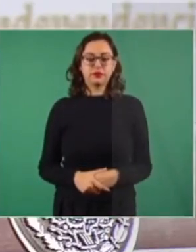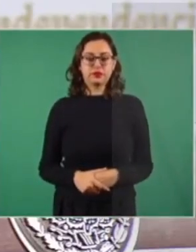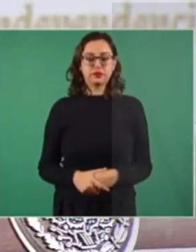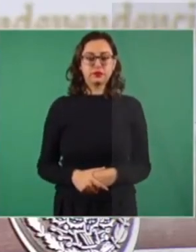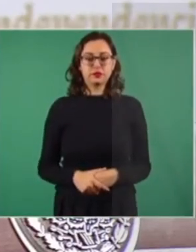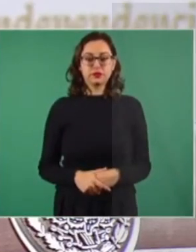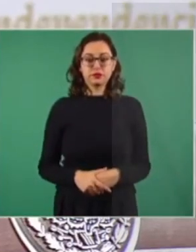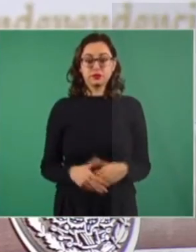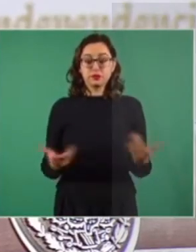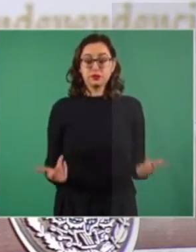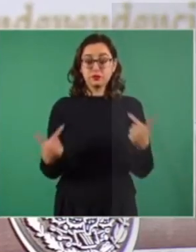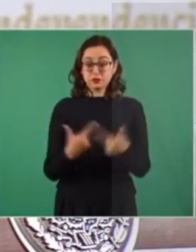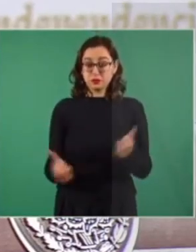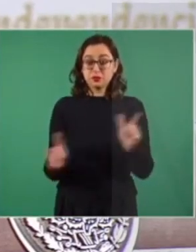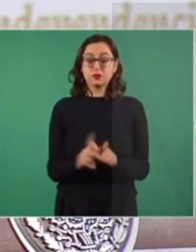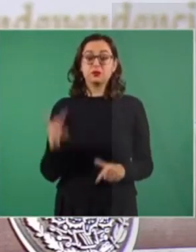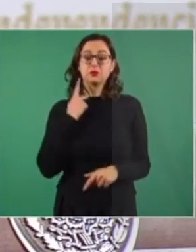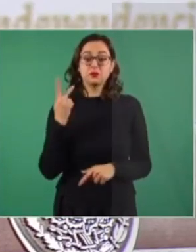no quieren,